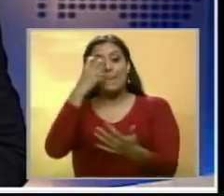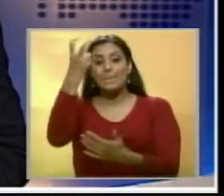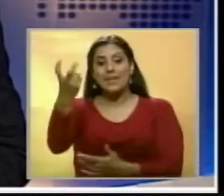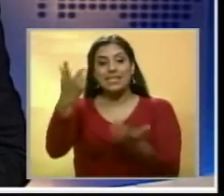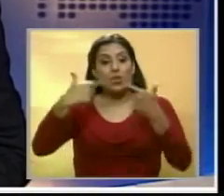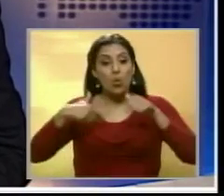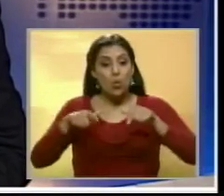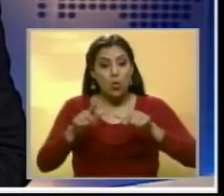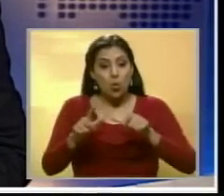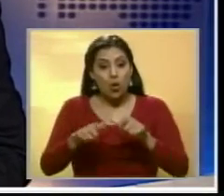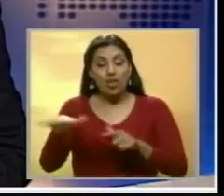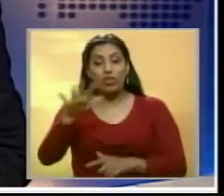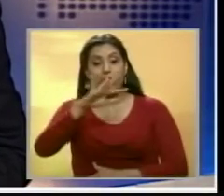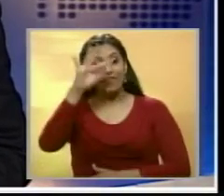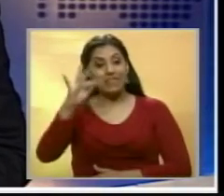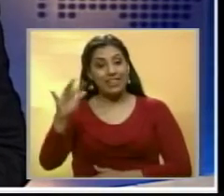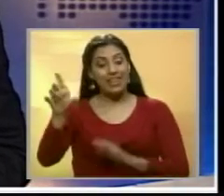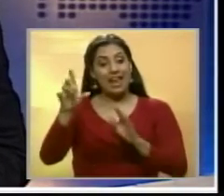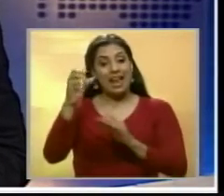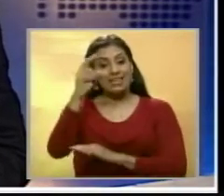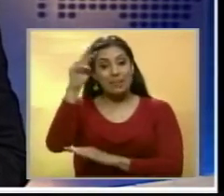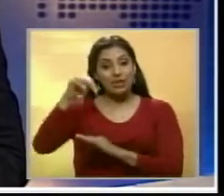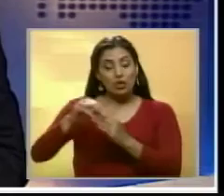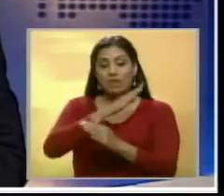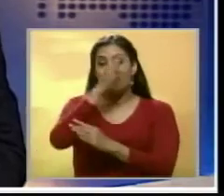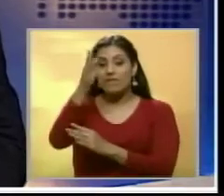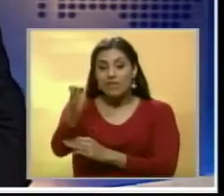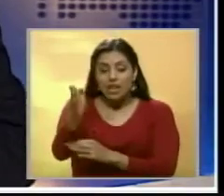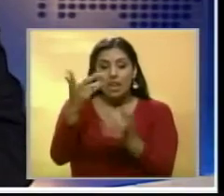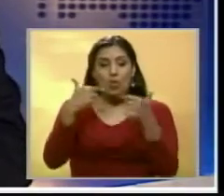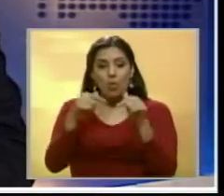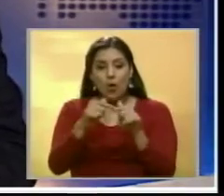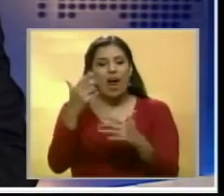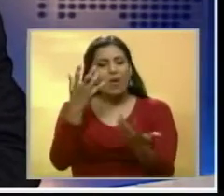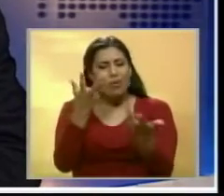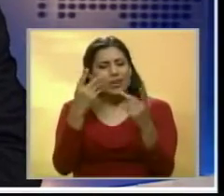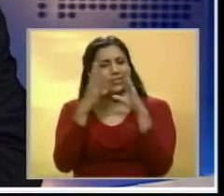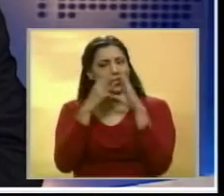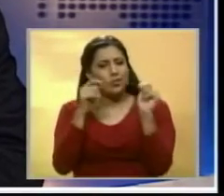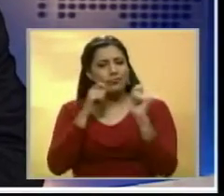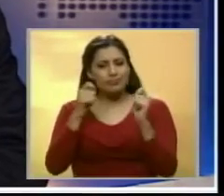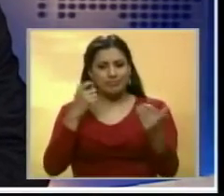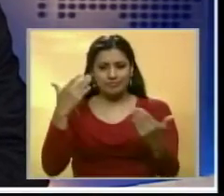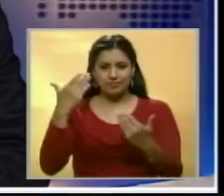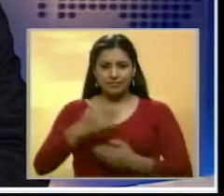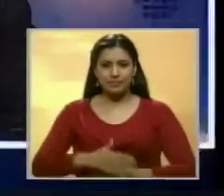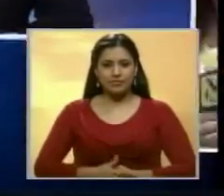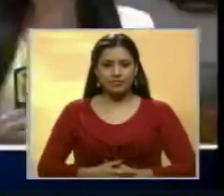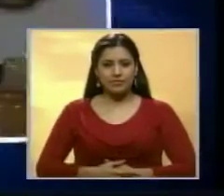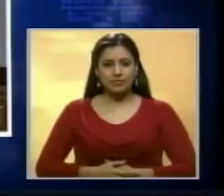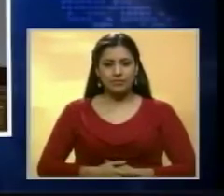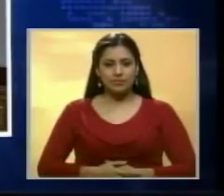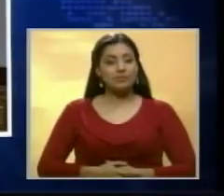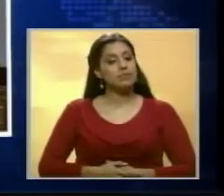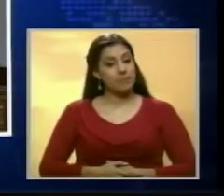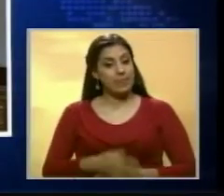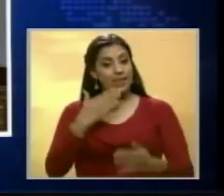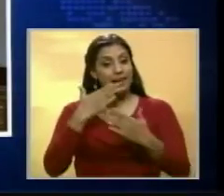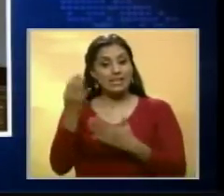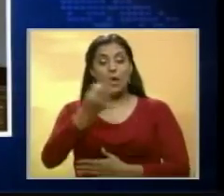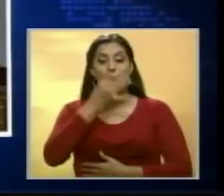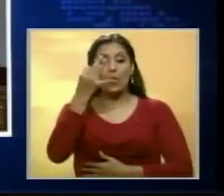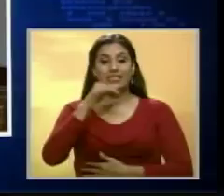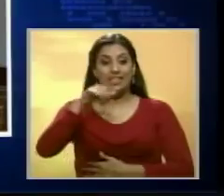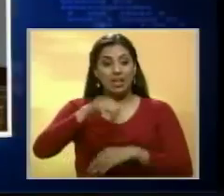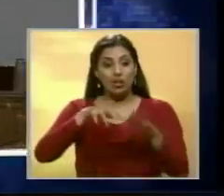los espacios del Palacio Federal Legislativo. Diana Vázquez se encuentra en el lugar y nos trae el reporte. Adelante, Diana. Gracias, buenas